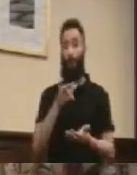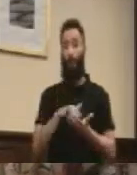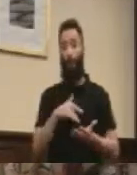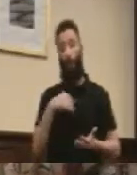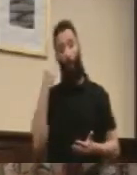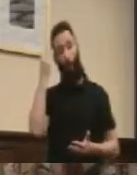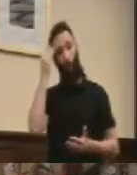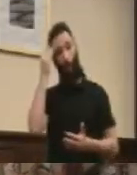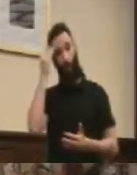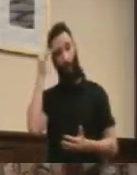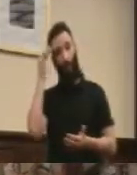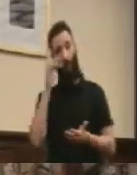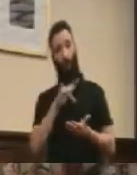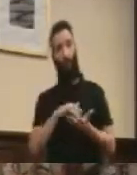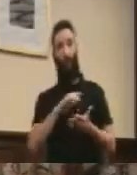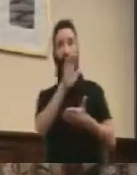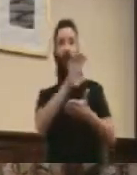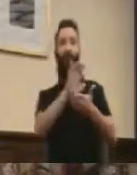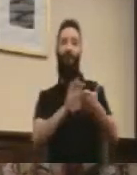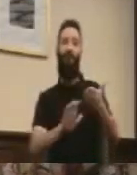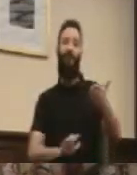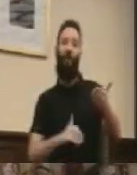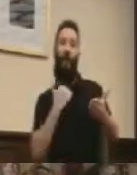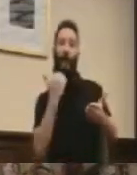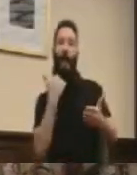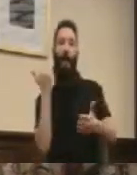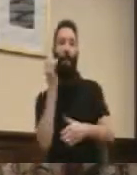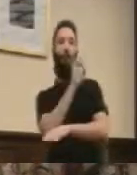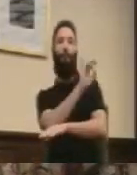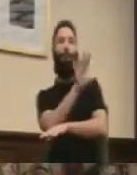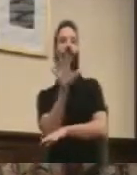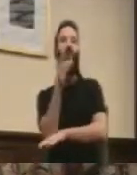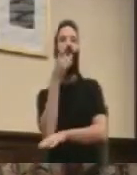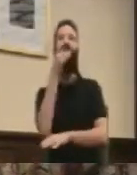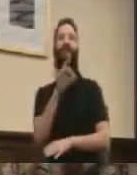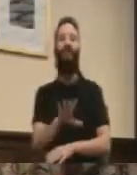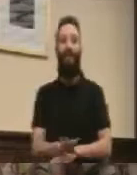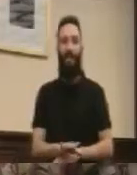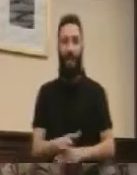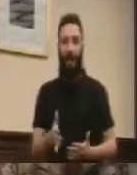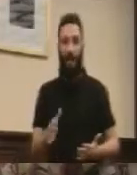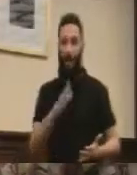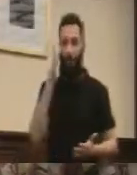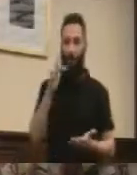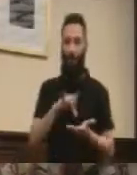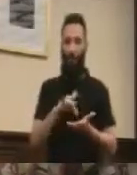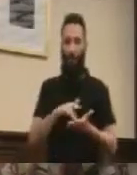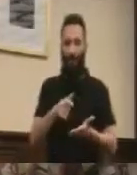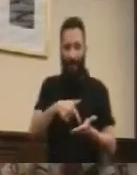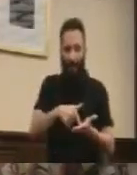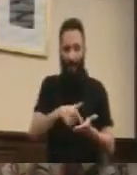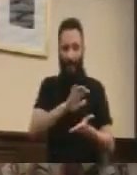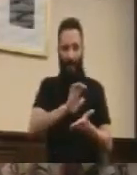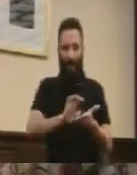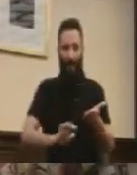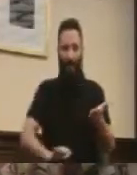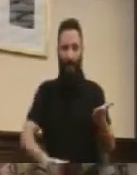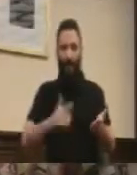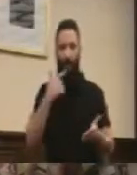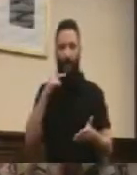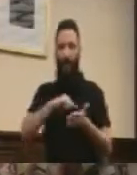Supongo que se emitirá algún informe. ¿Dónde van o a quién llegan esos informes? ¿Por qué no se han tomado o se